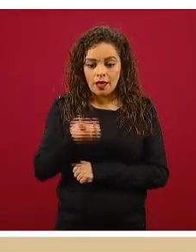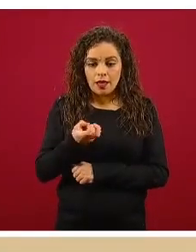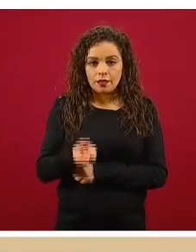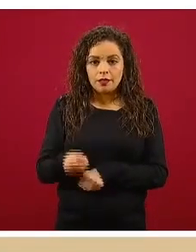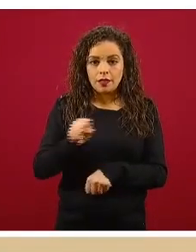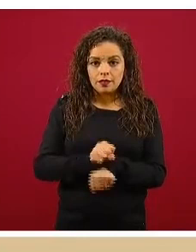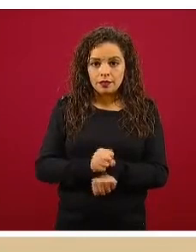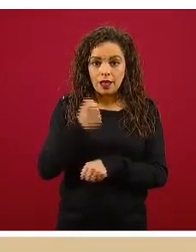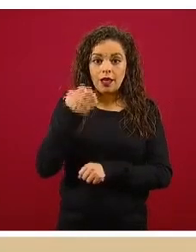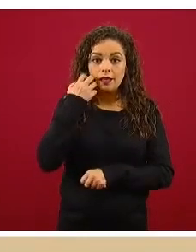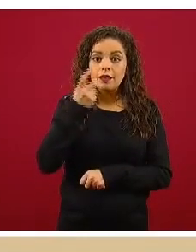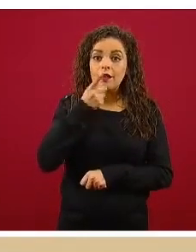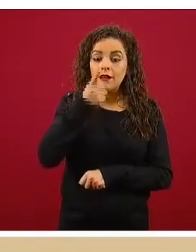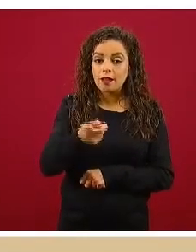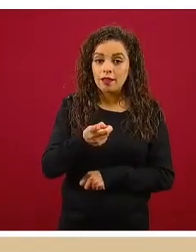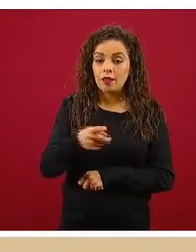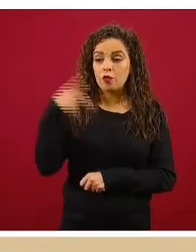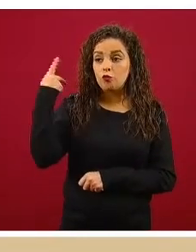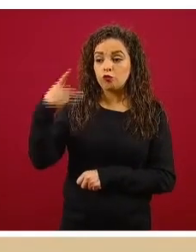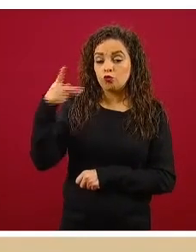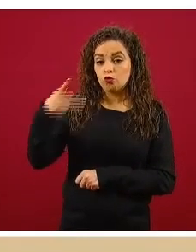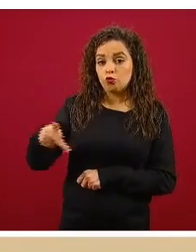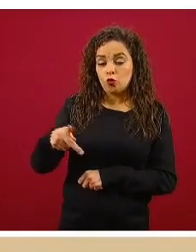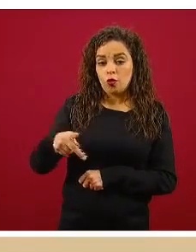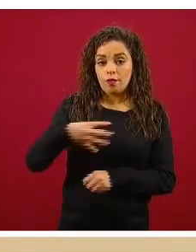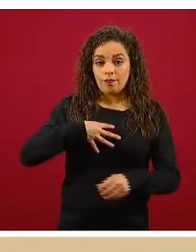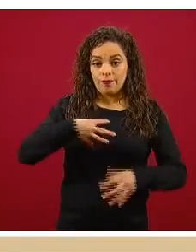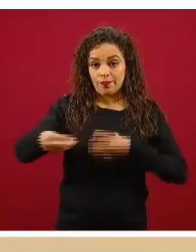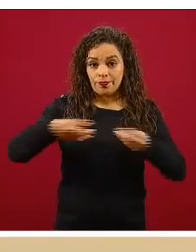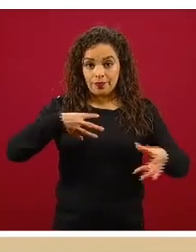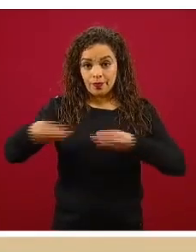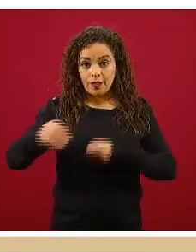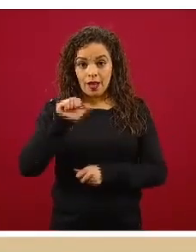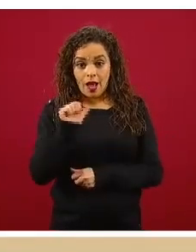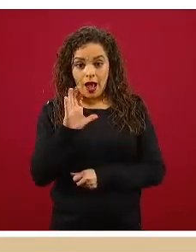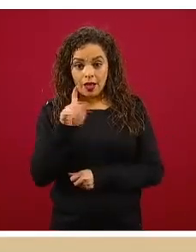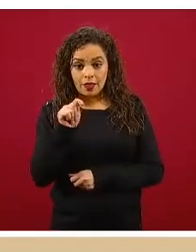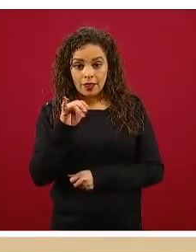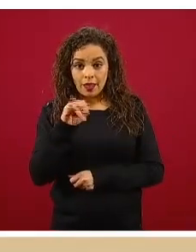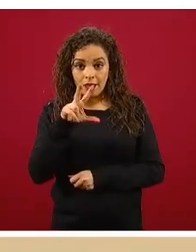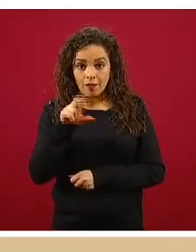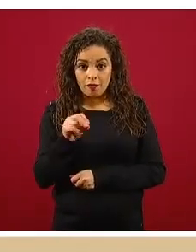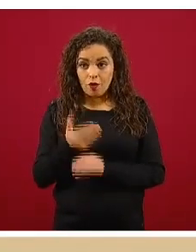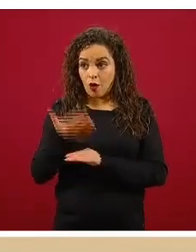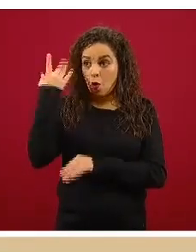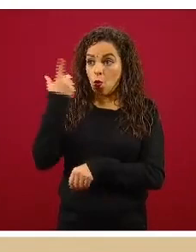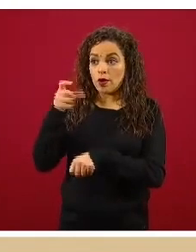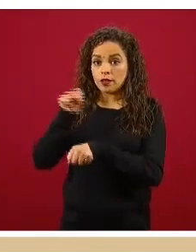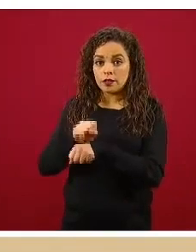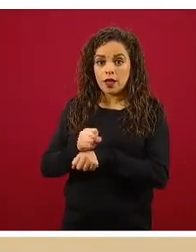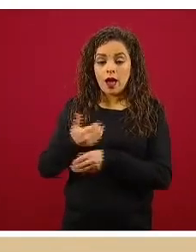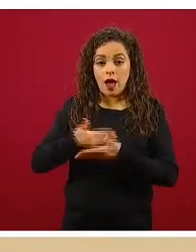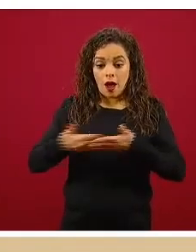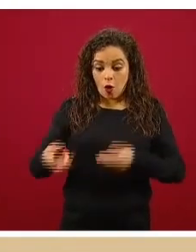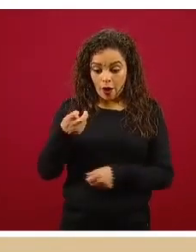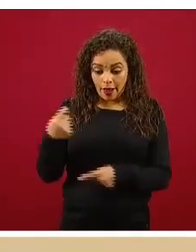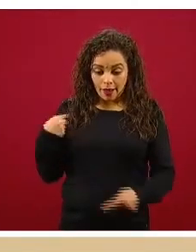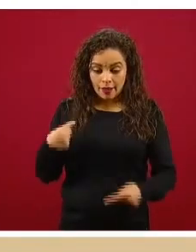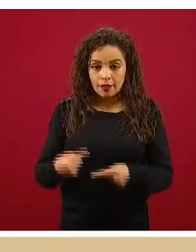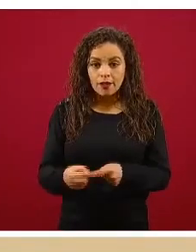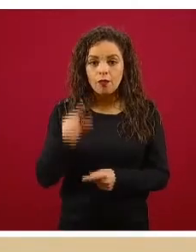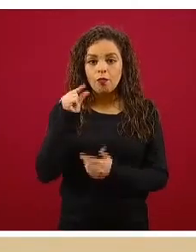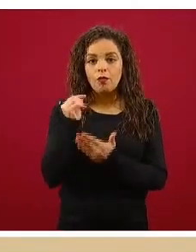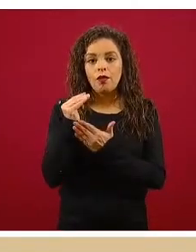semana la epidemia activa de Tabasco ha tenido una ligera disminución. Vamos a ver, y eso lo vamos a estar observando todos los días,